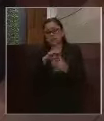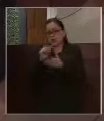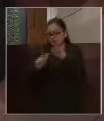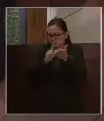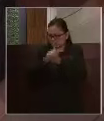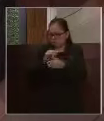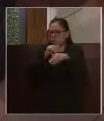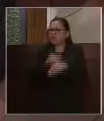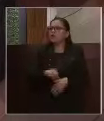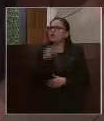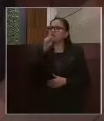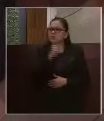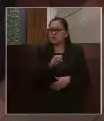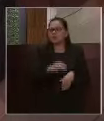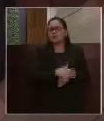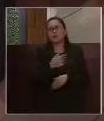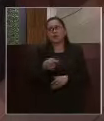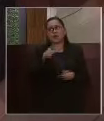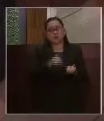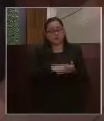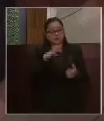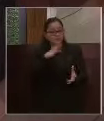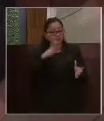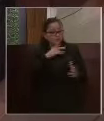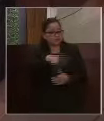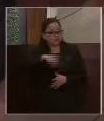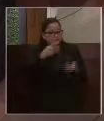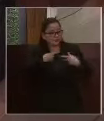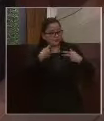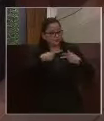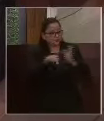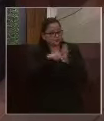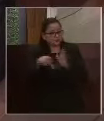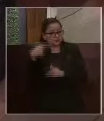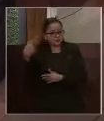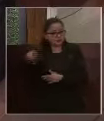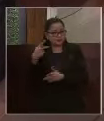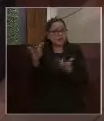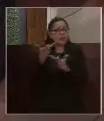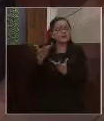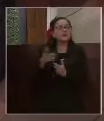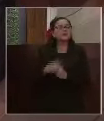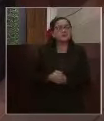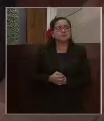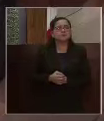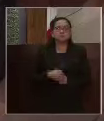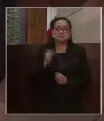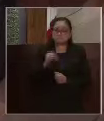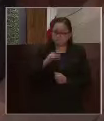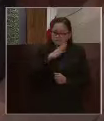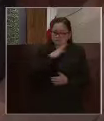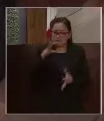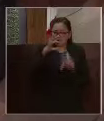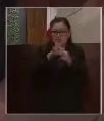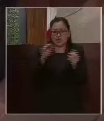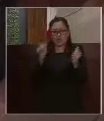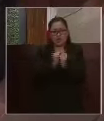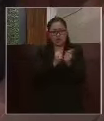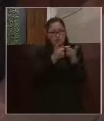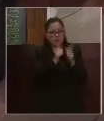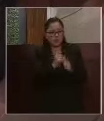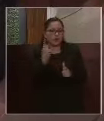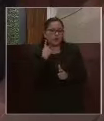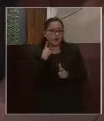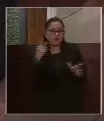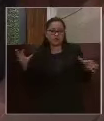tienen justamente las actividades de los periodistas, misma que solo puede destruirse si se demuestra un acuerdo de voluntades entre partido y medio de comunicación.